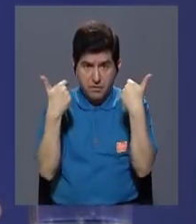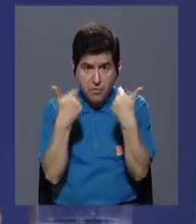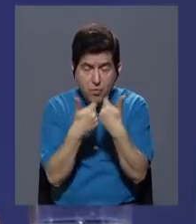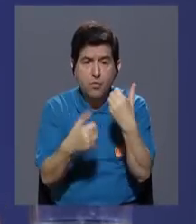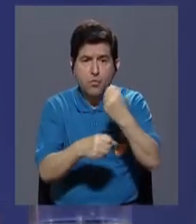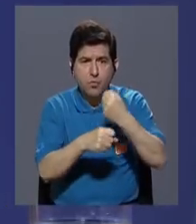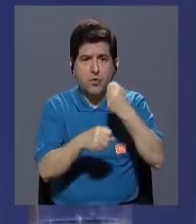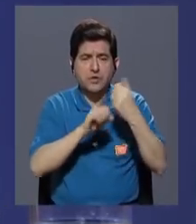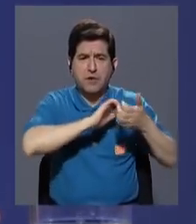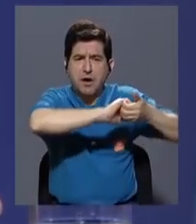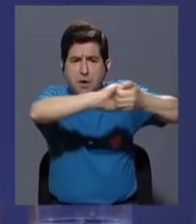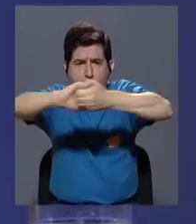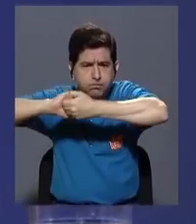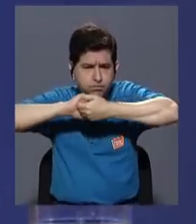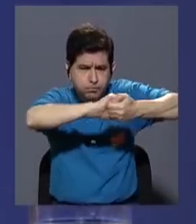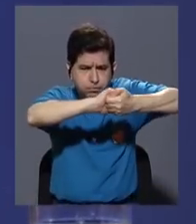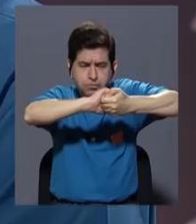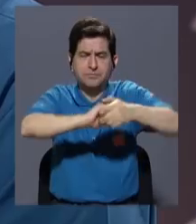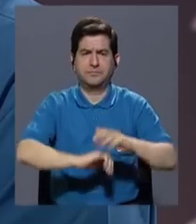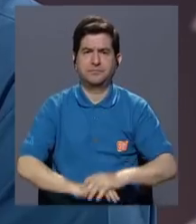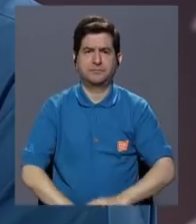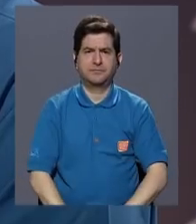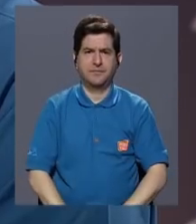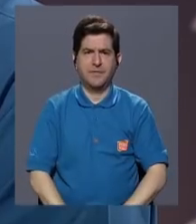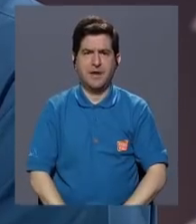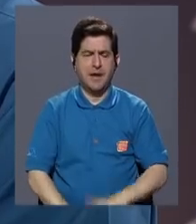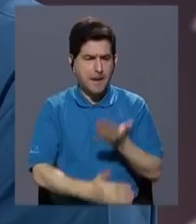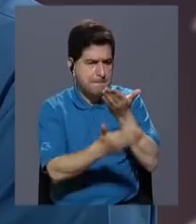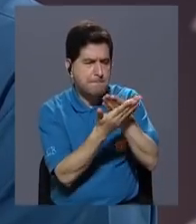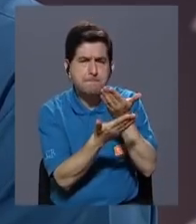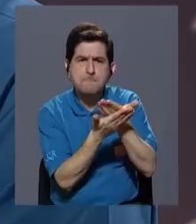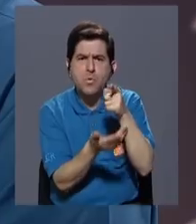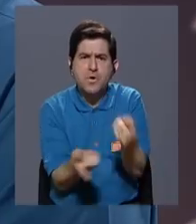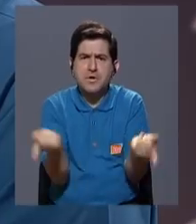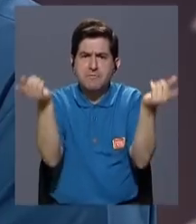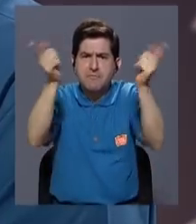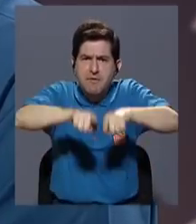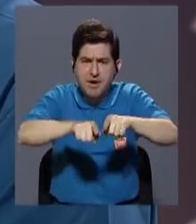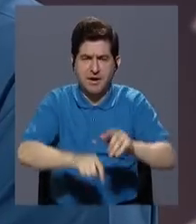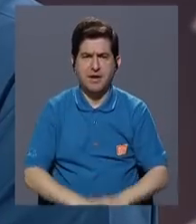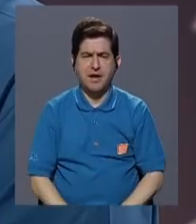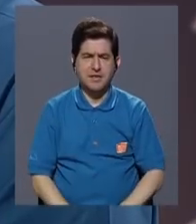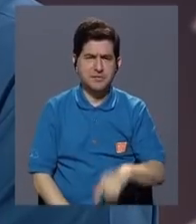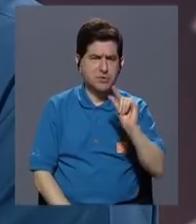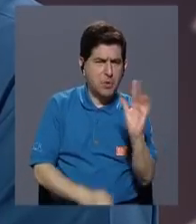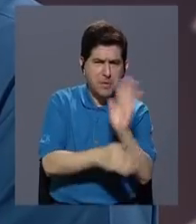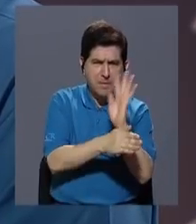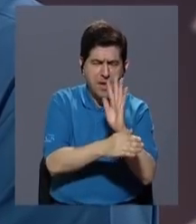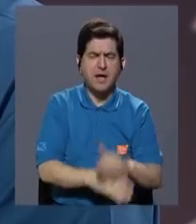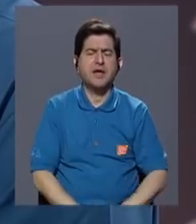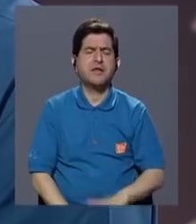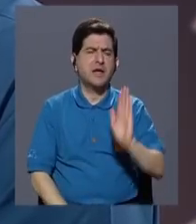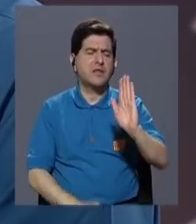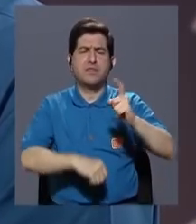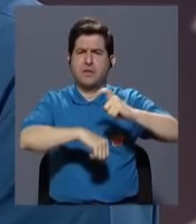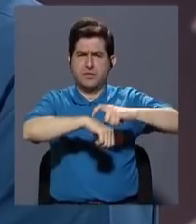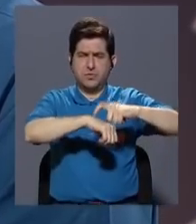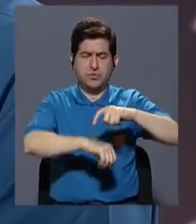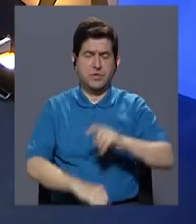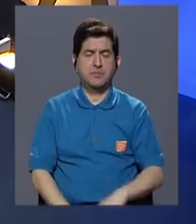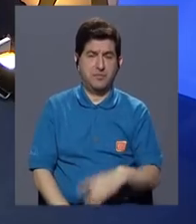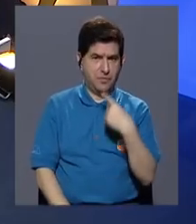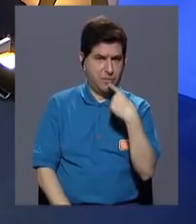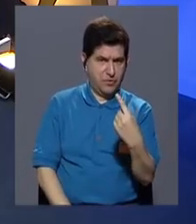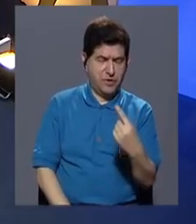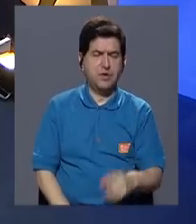un trabajo en cooperación verdad y la prueba de eso son tanto los cortes que se hicieron durante aquella